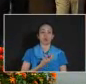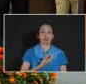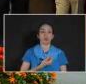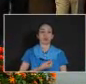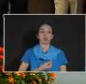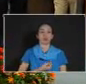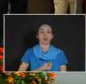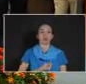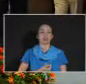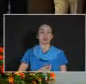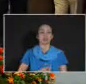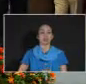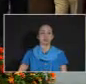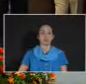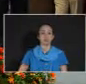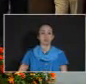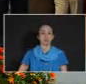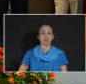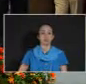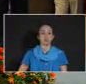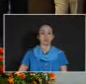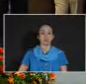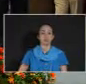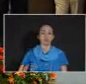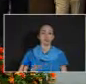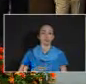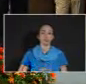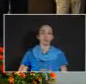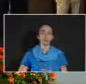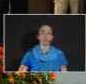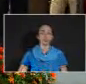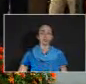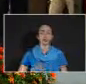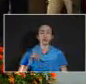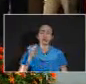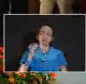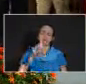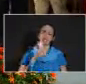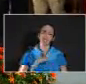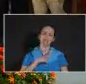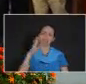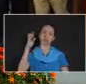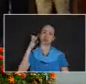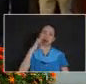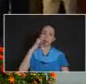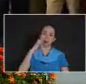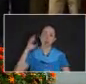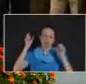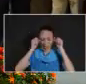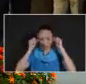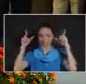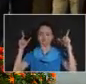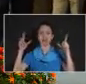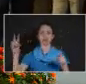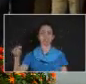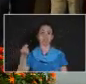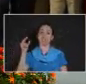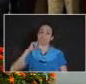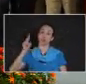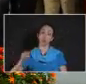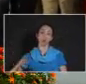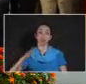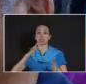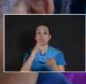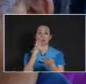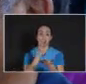No, Él está a tu cuidado, hermano. Va extraordinario. Nunca te va a dejar de cuidar. Pero a veces permite